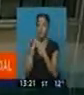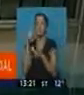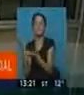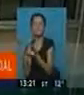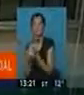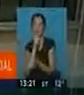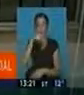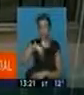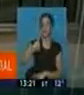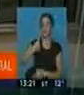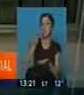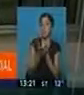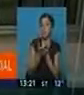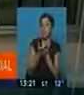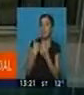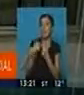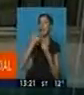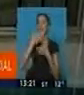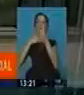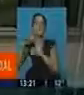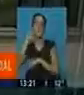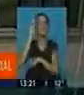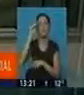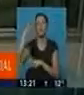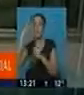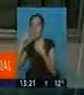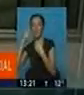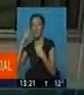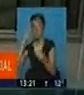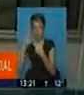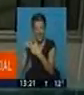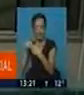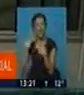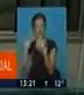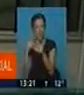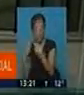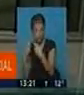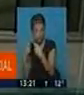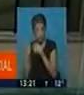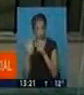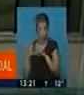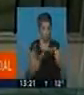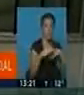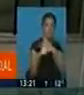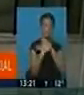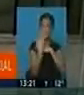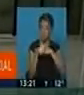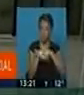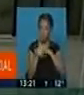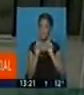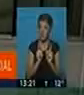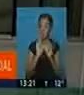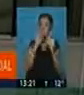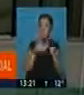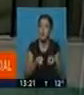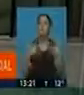que se fabrica en Argentina se puede vender en Brasil, en Paraguay, Uruguay. Entonces, eso es un área de libre comercio. El Mercosur es eso y además es una unión aduanera. ¿Qué